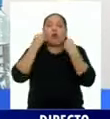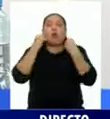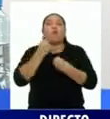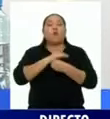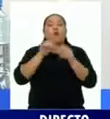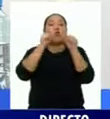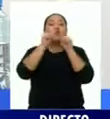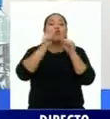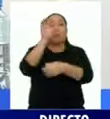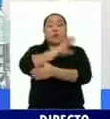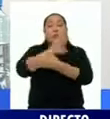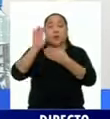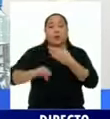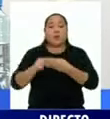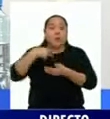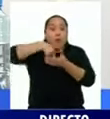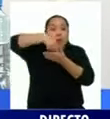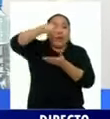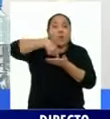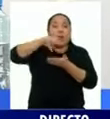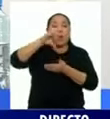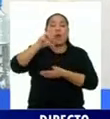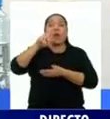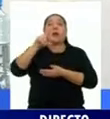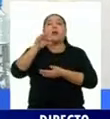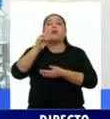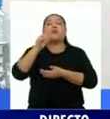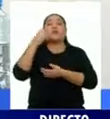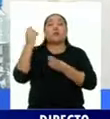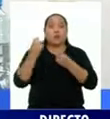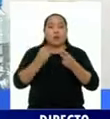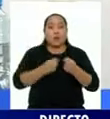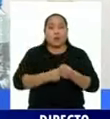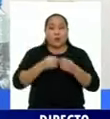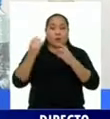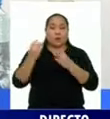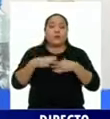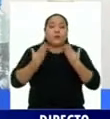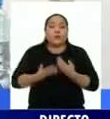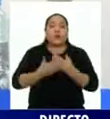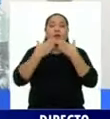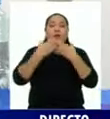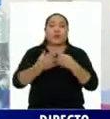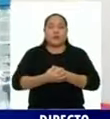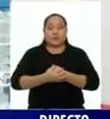de Cajamarca, para enviártelo, Carlos, lo más rápido que se pueda. Muchas gracias.